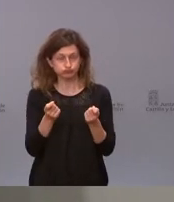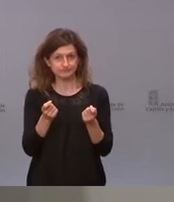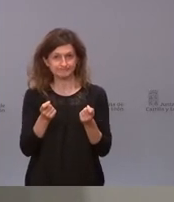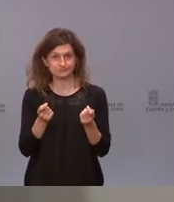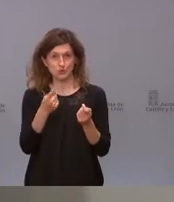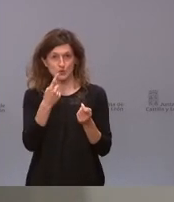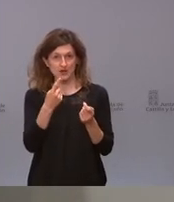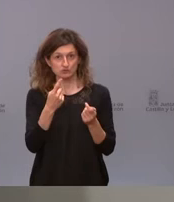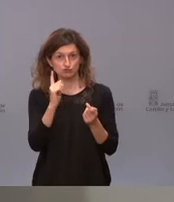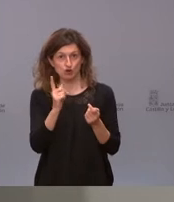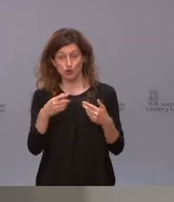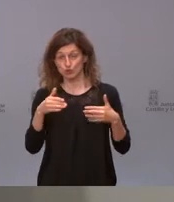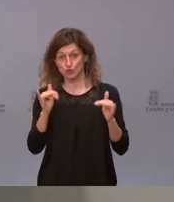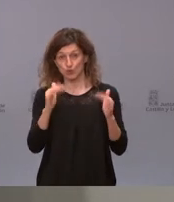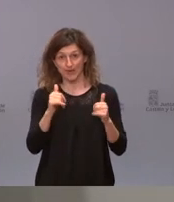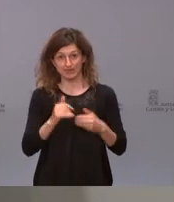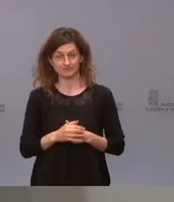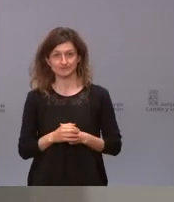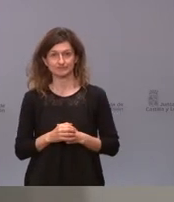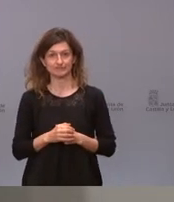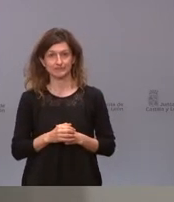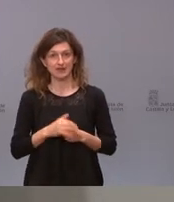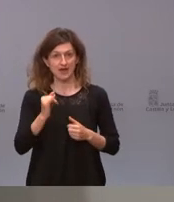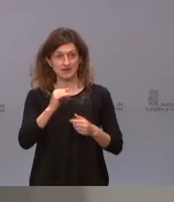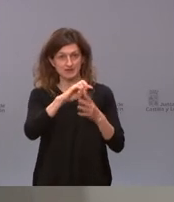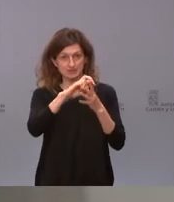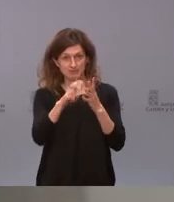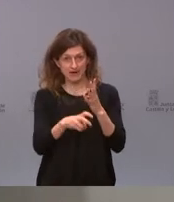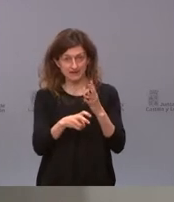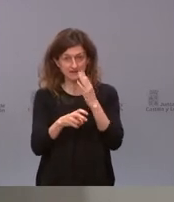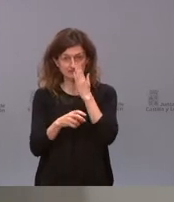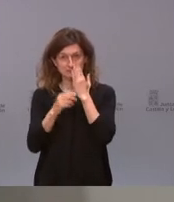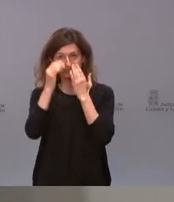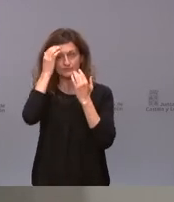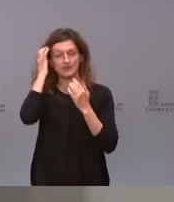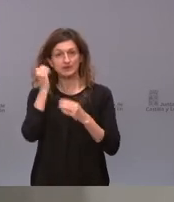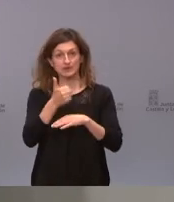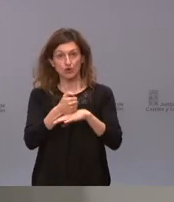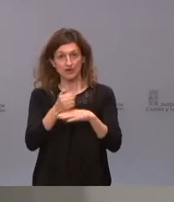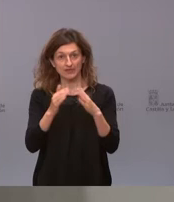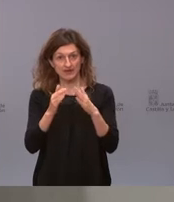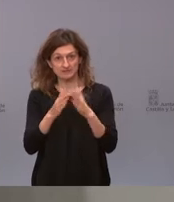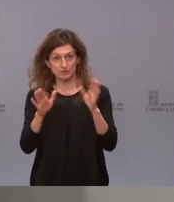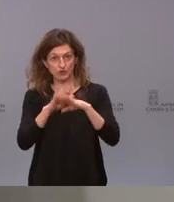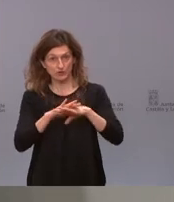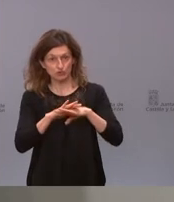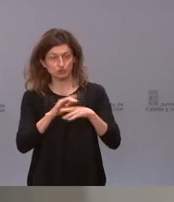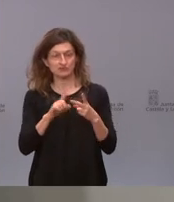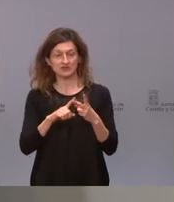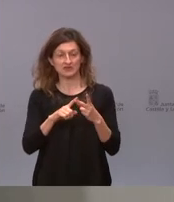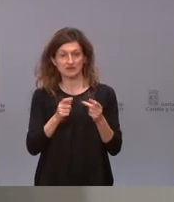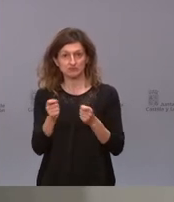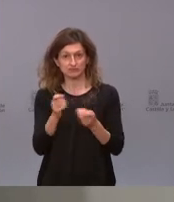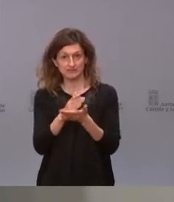contenerla el contagio hay varias medidas entre ellas evidentemente el 'toque de queda' entre ellas evidentemente la perimetración